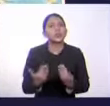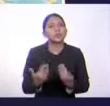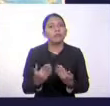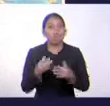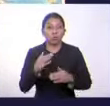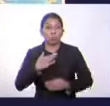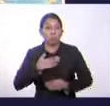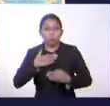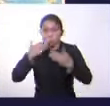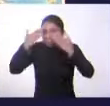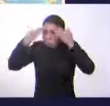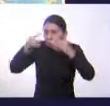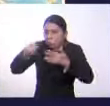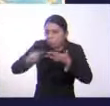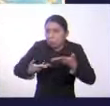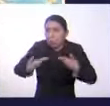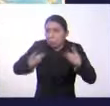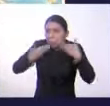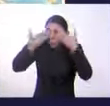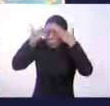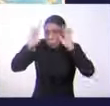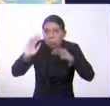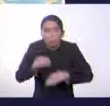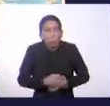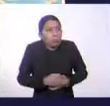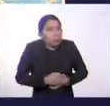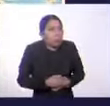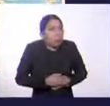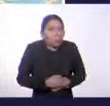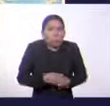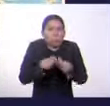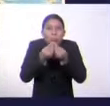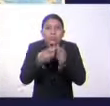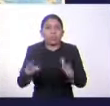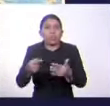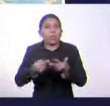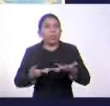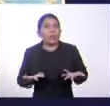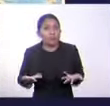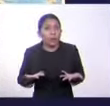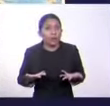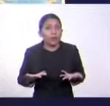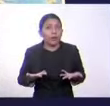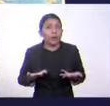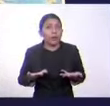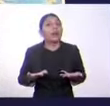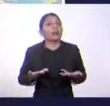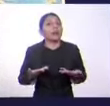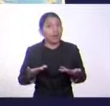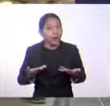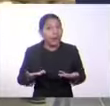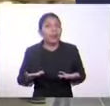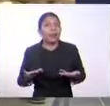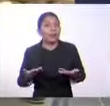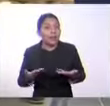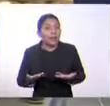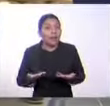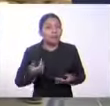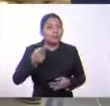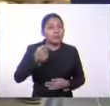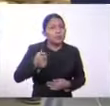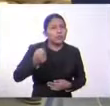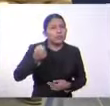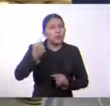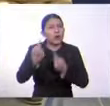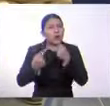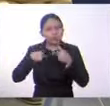terminará perdiendo. Así es. Ahora, tu pregunta es muy importante en el sentido de cuál es el enfoque con el